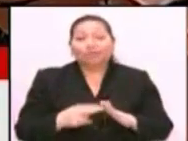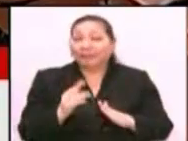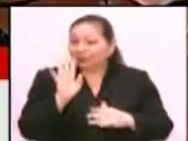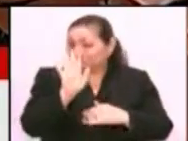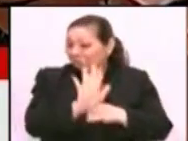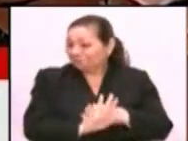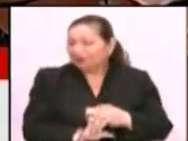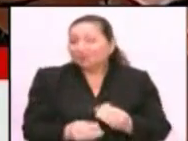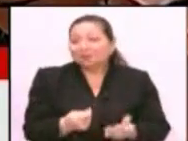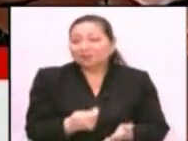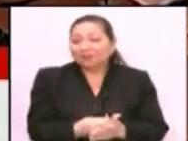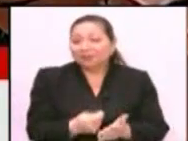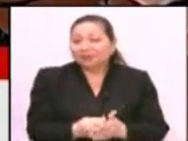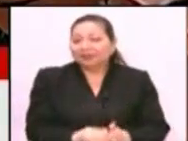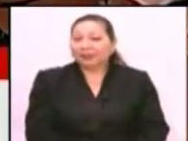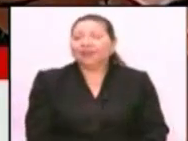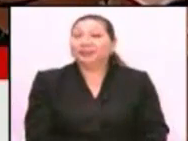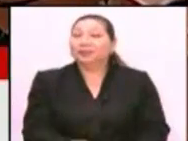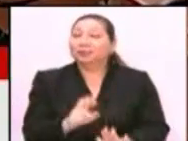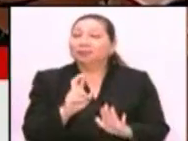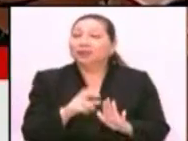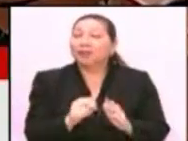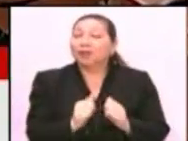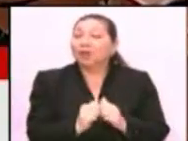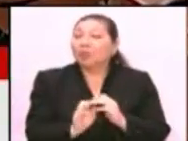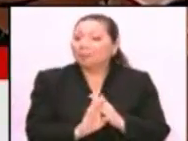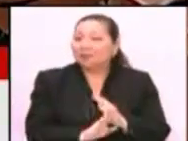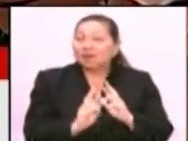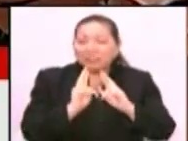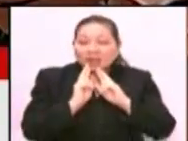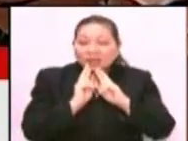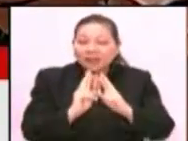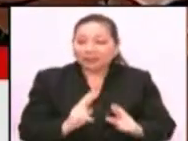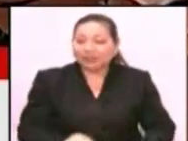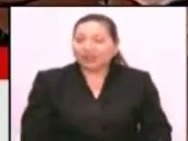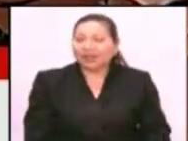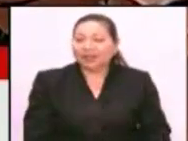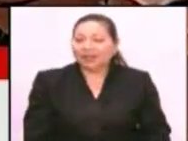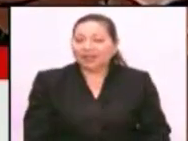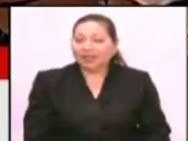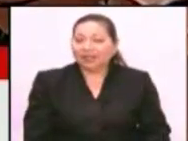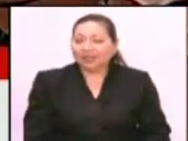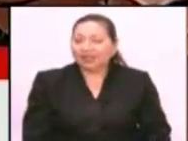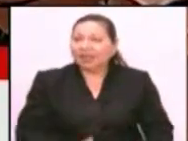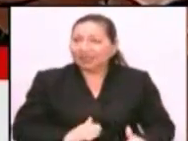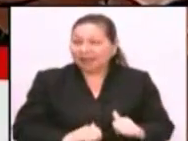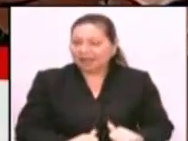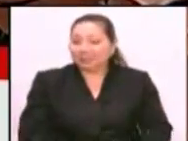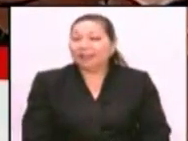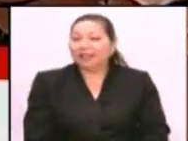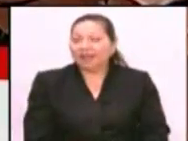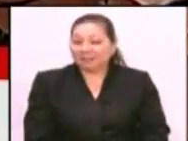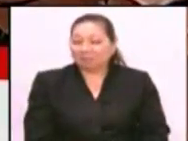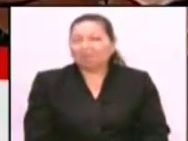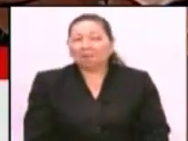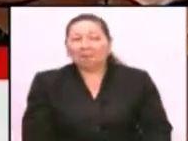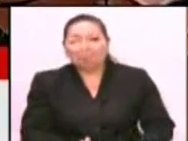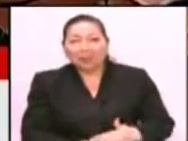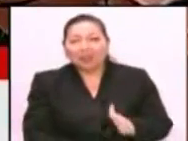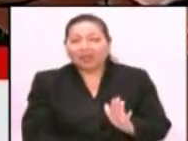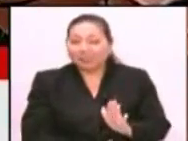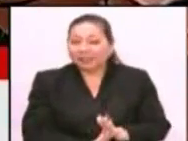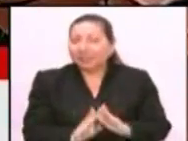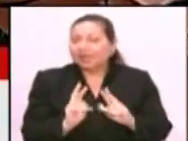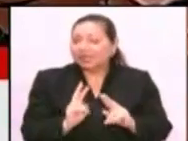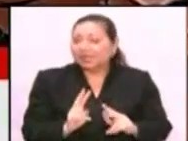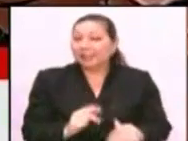nacional se paga por ese tipo de programas con base en resultados y no con base en actividades, ¿sí? Digamos, un poco por el éxito que